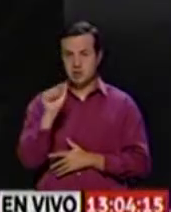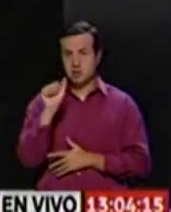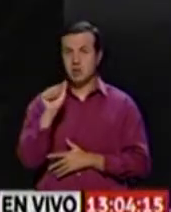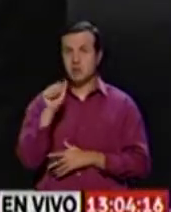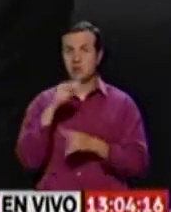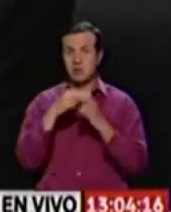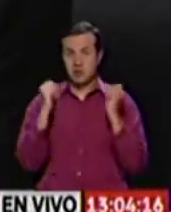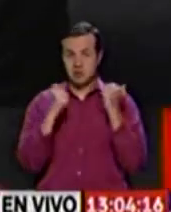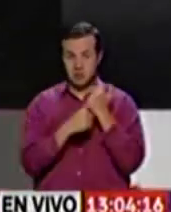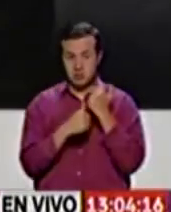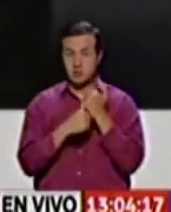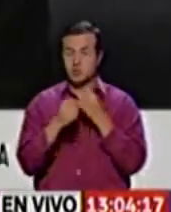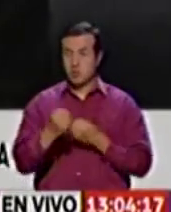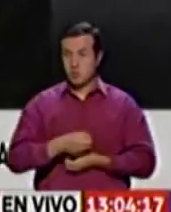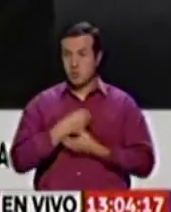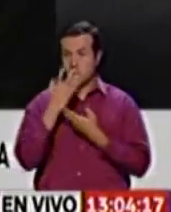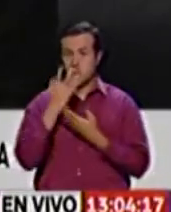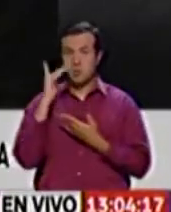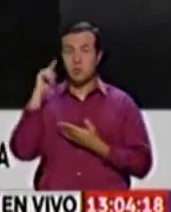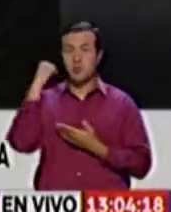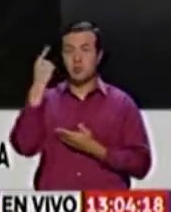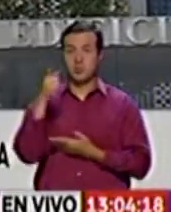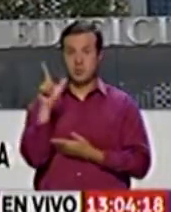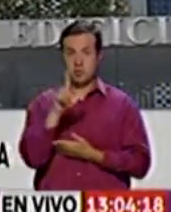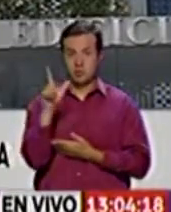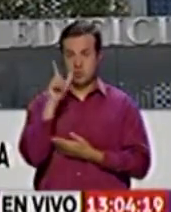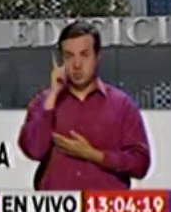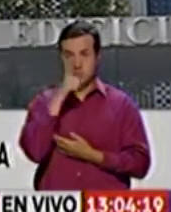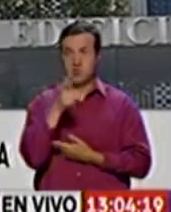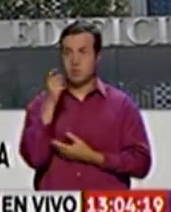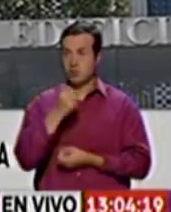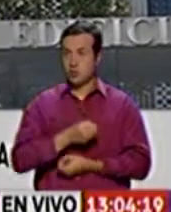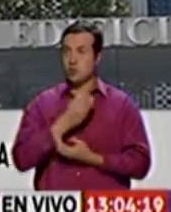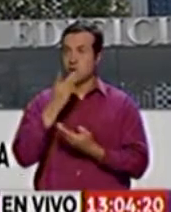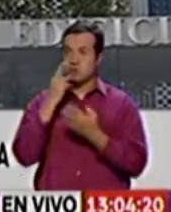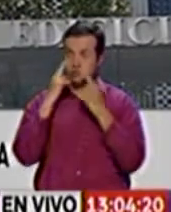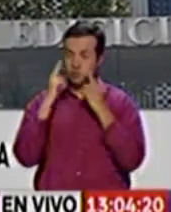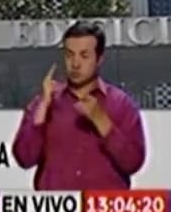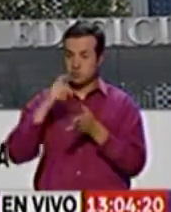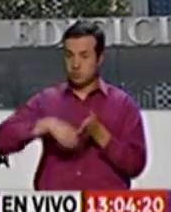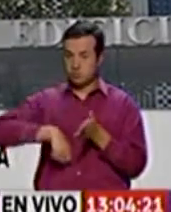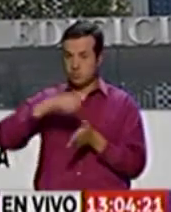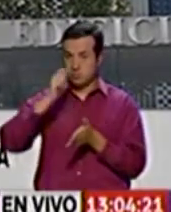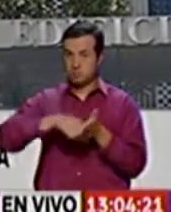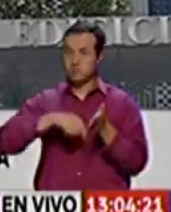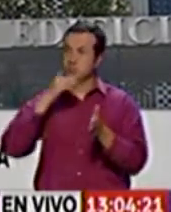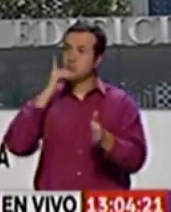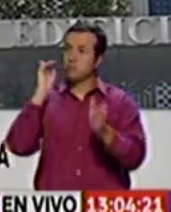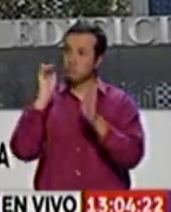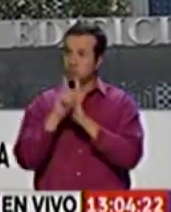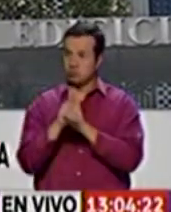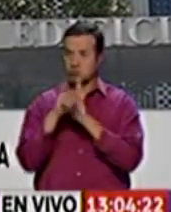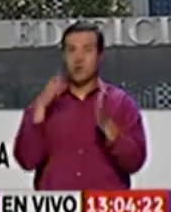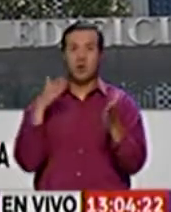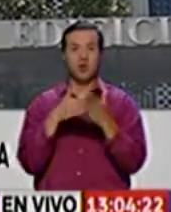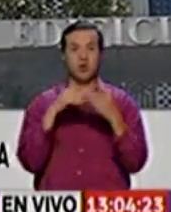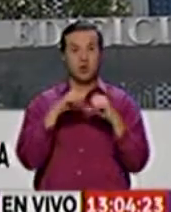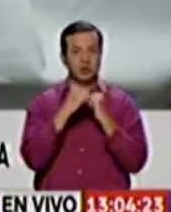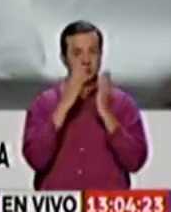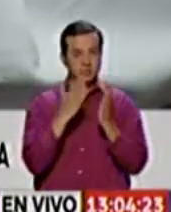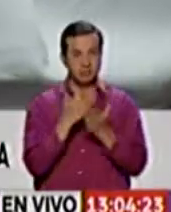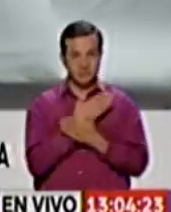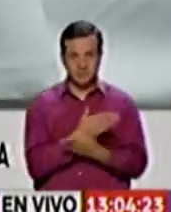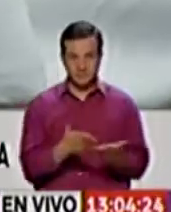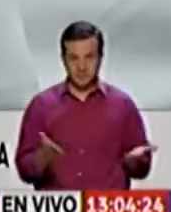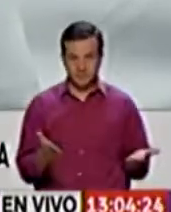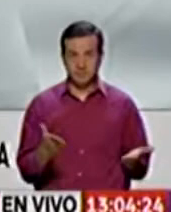Ex asistente y quien acudirá el próximo lunes a la Fiscalía General a reconocer la firma de la denuncia que interpuso en contra del asambleísta